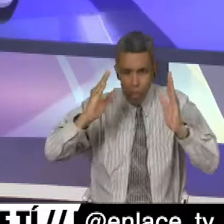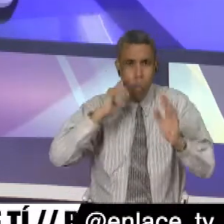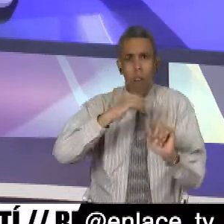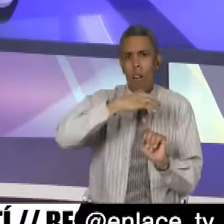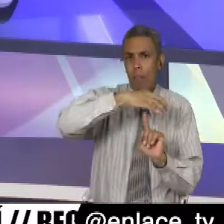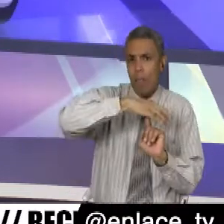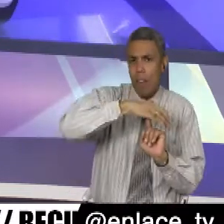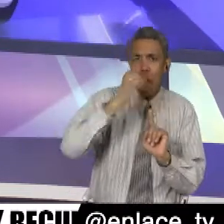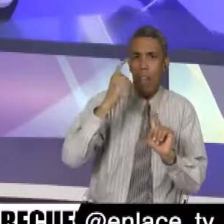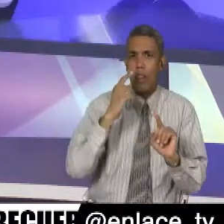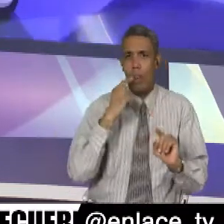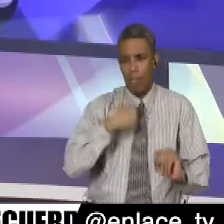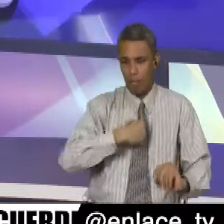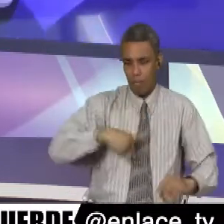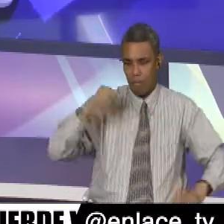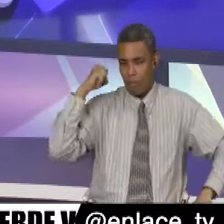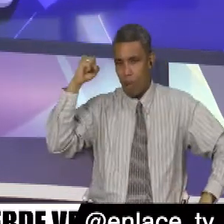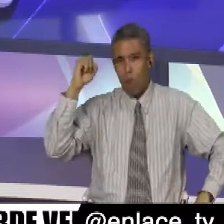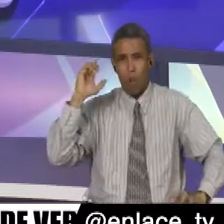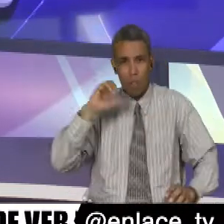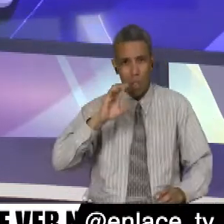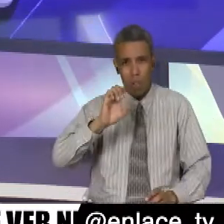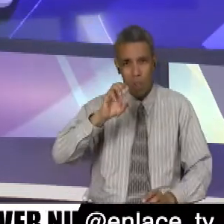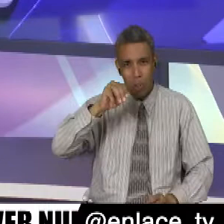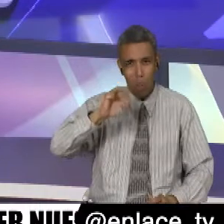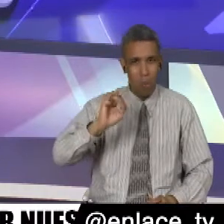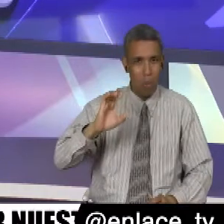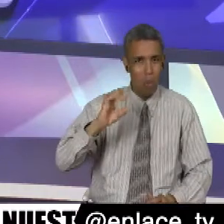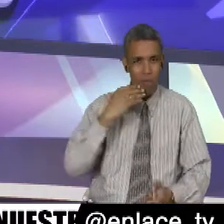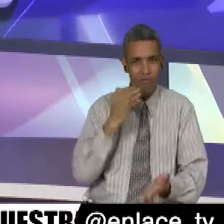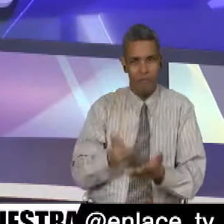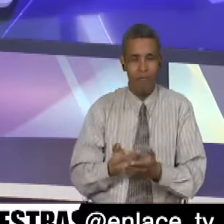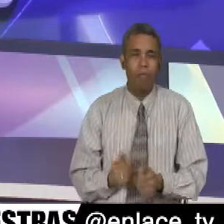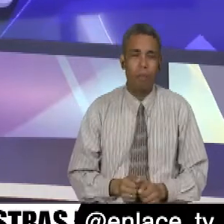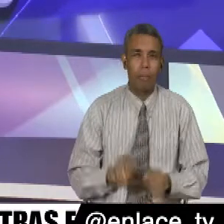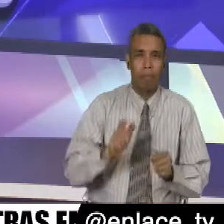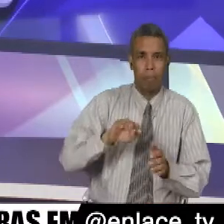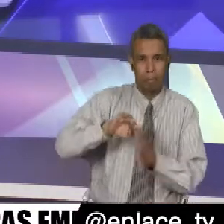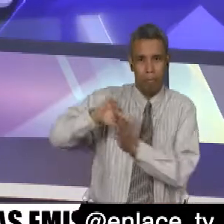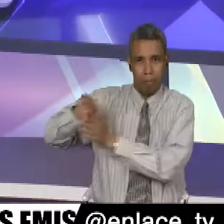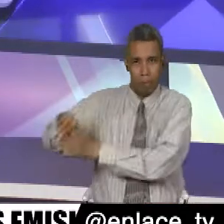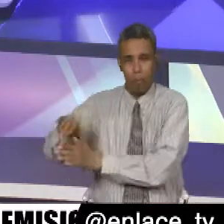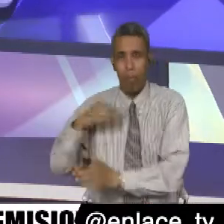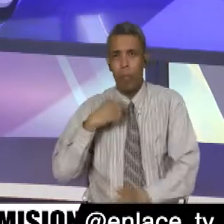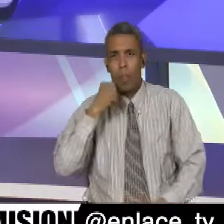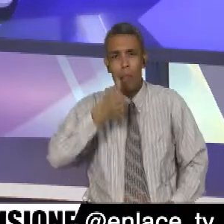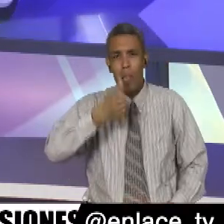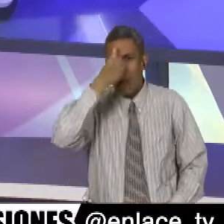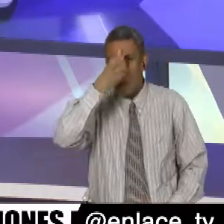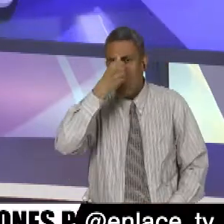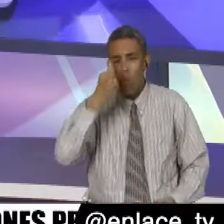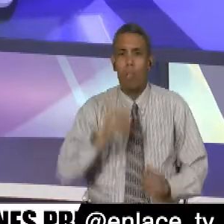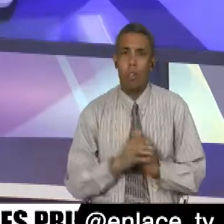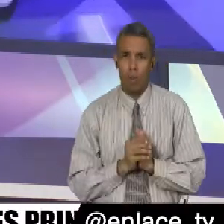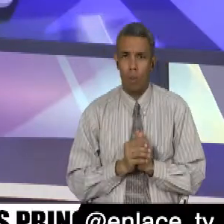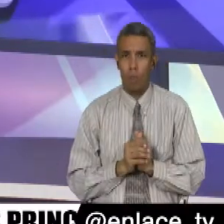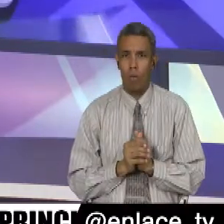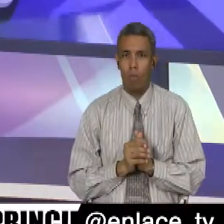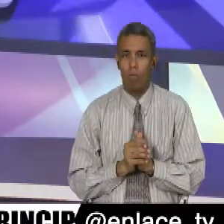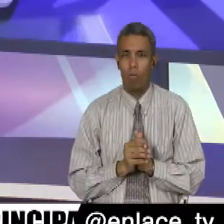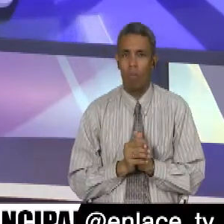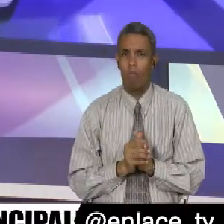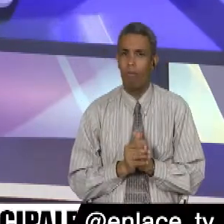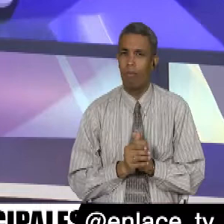aconteciendo en la comic-con colombia 2017 en otras noticias mañana domingo se cumplirá importante jornada para que las